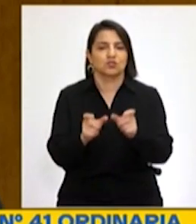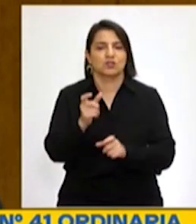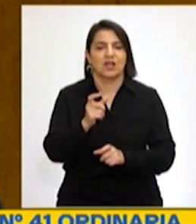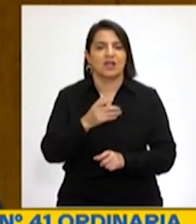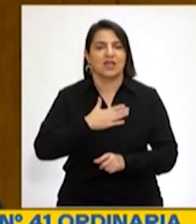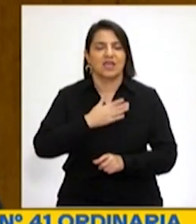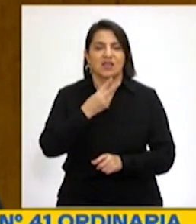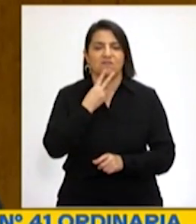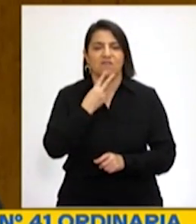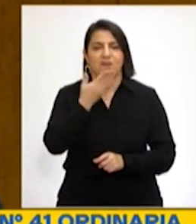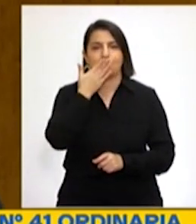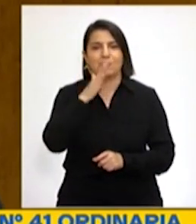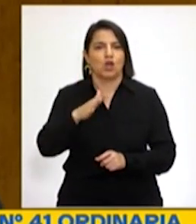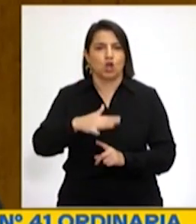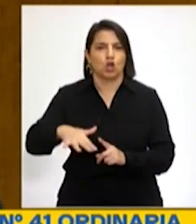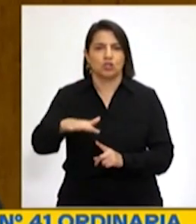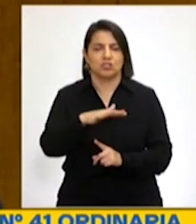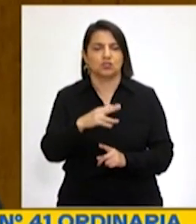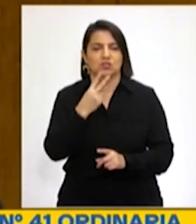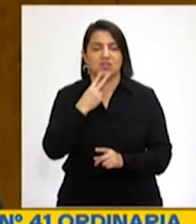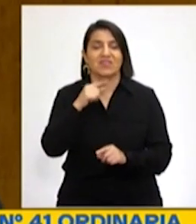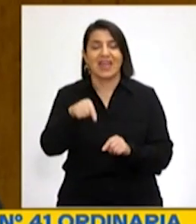en una mejor condición de vida eso hay que normarlo hay que regular